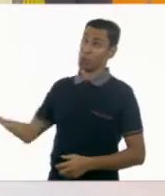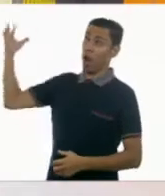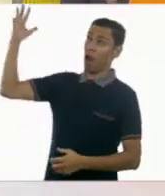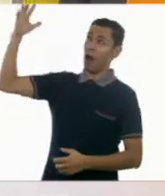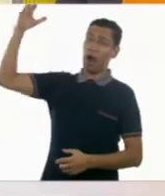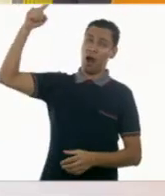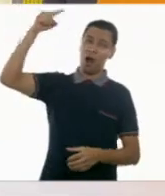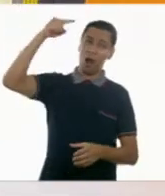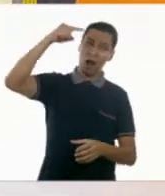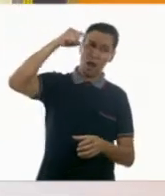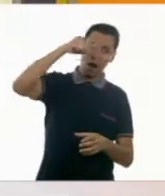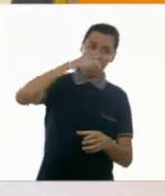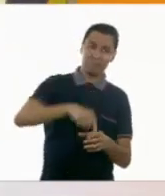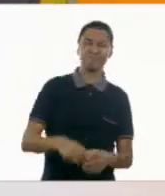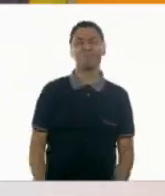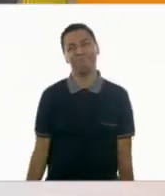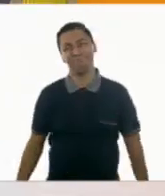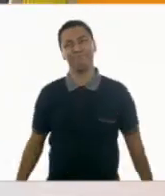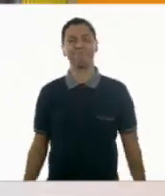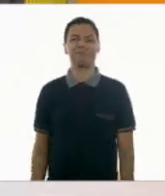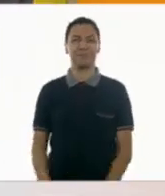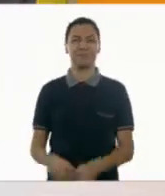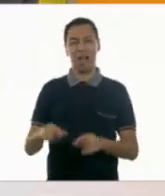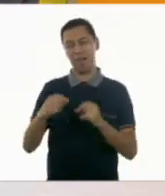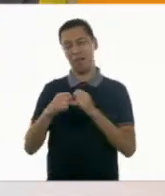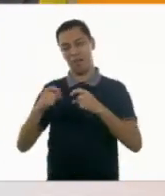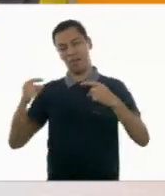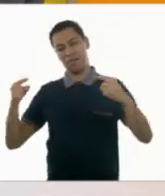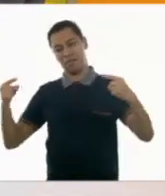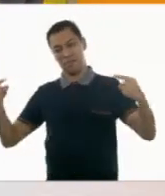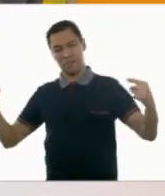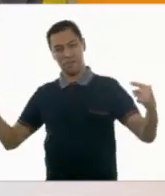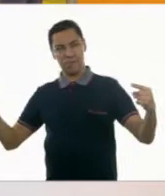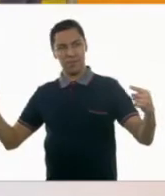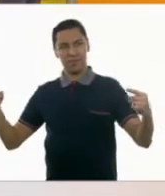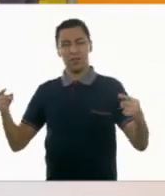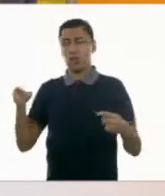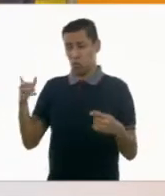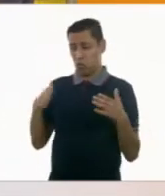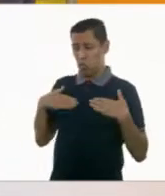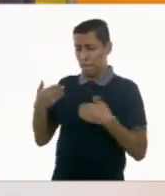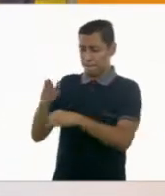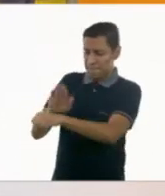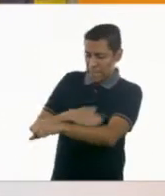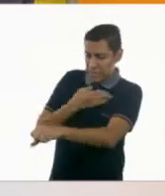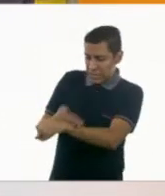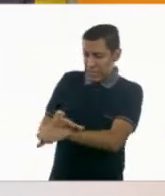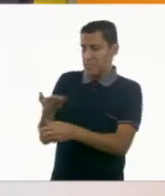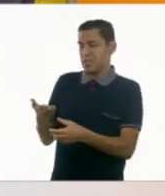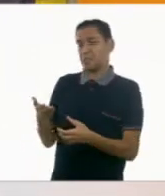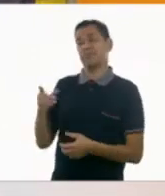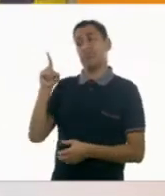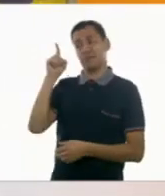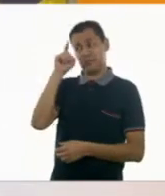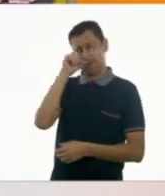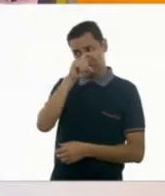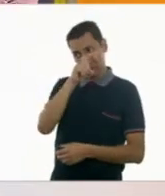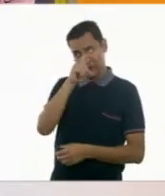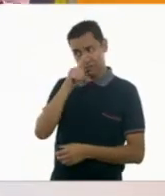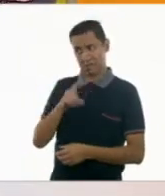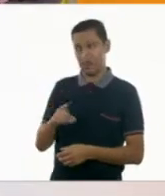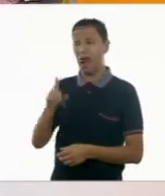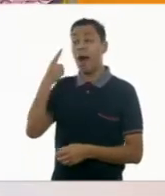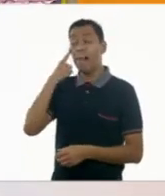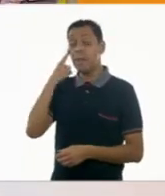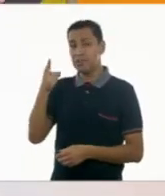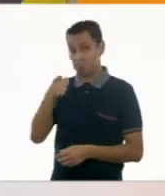No estuviste la mal. Fuerza, la no distancia. Si tú confías más en las calcetas y en casa también confías más en las calcetas, vamos a intentarlo con calcetas.